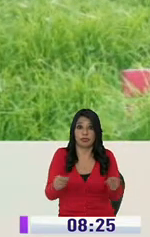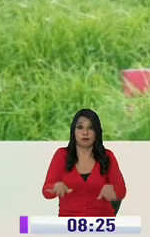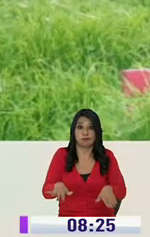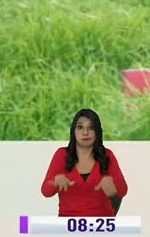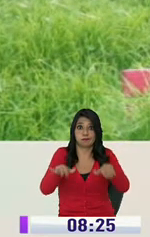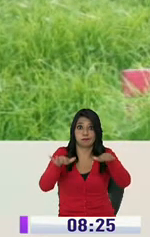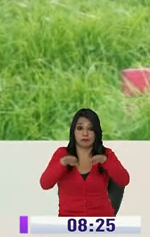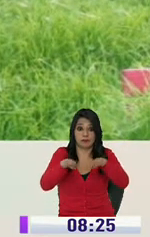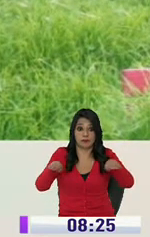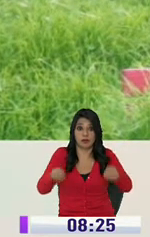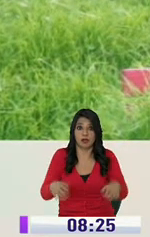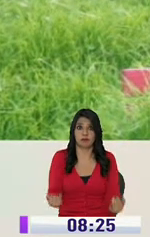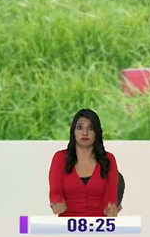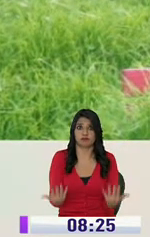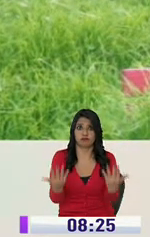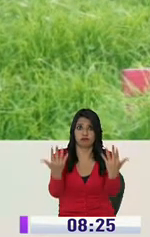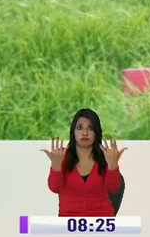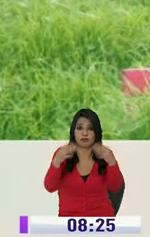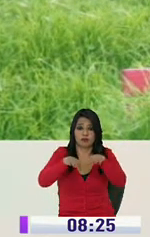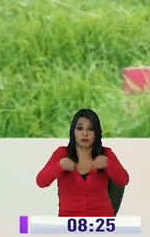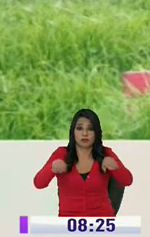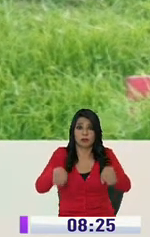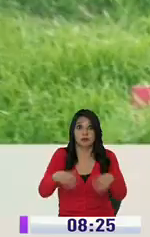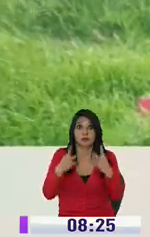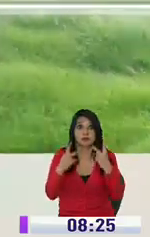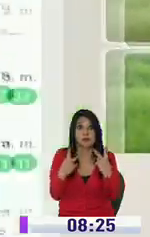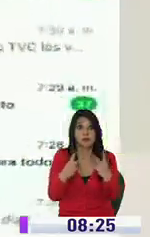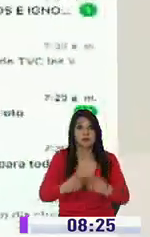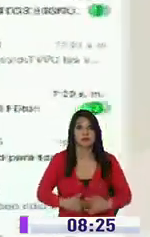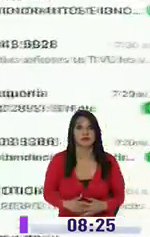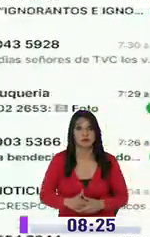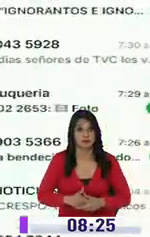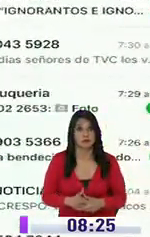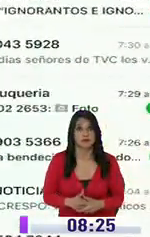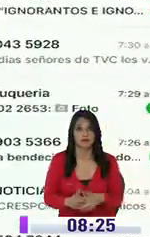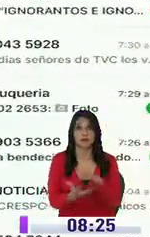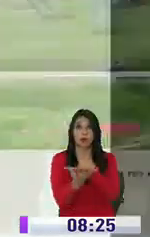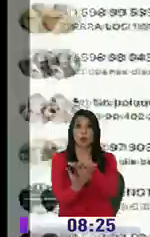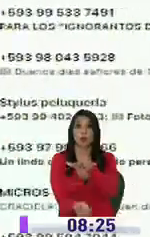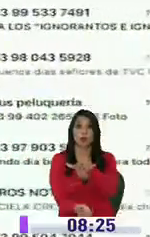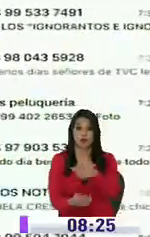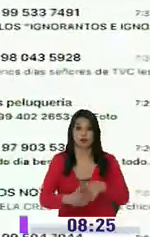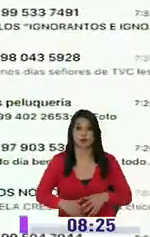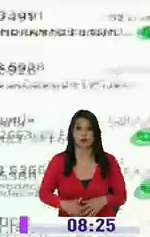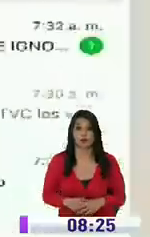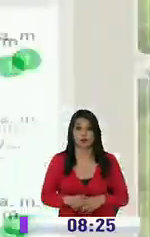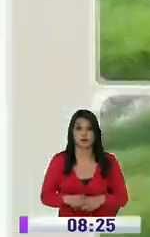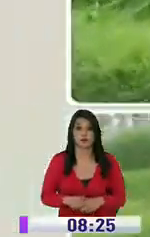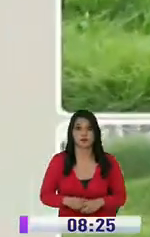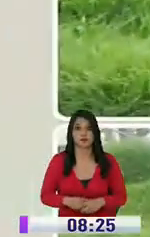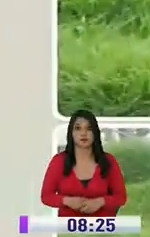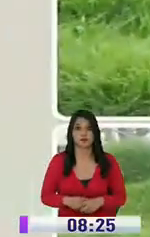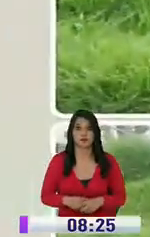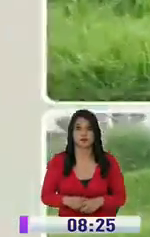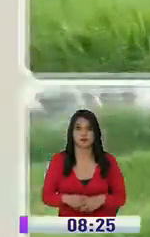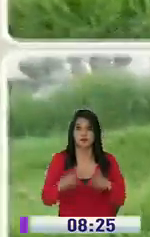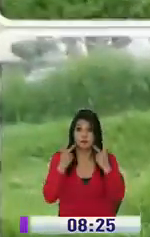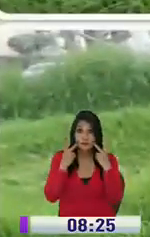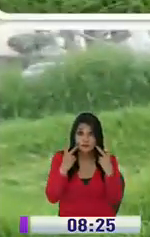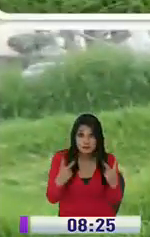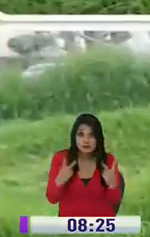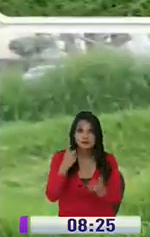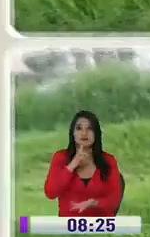banca está siendo cubierta por la naturaleza. Eso, absorbida, exactamente. Pero miren, es verdad lo que les